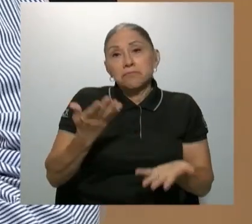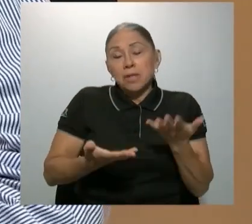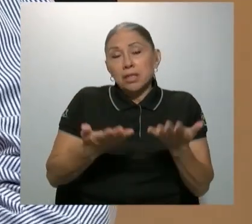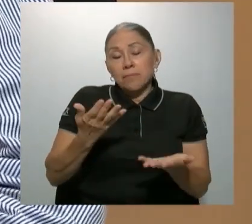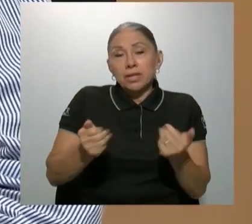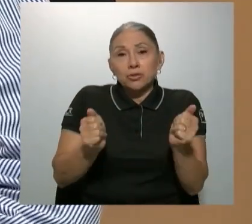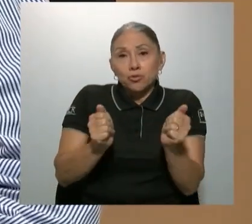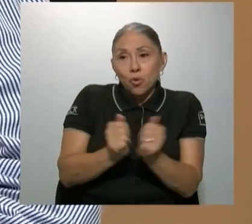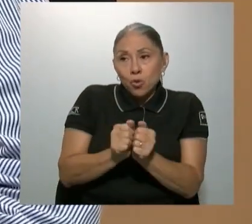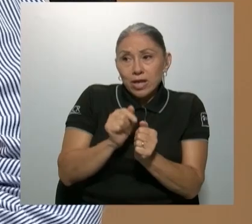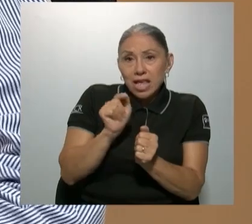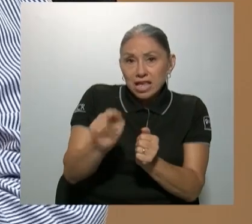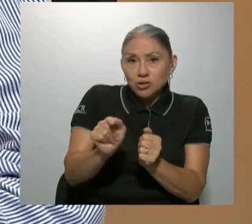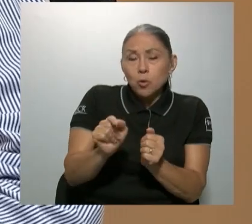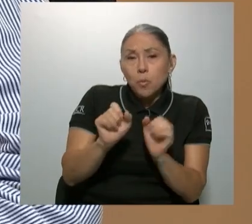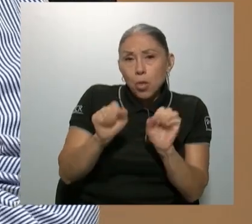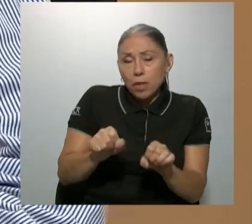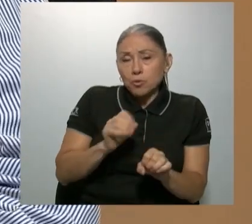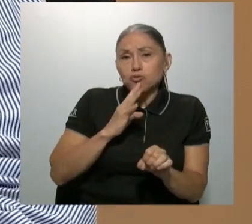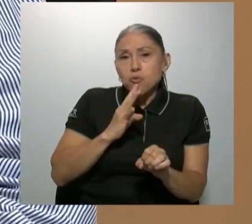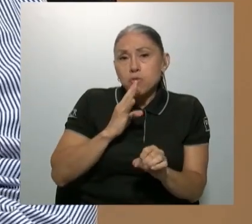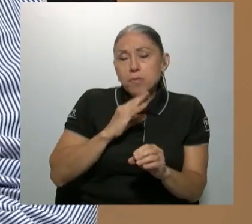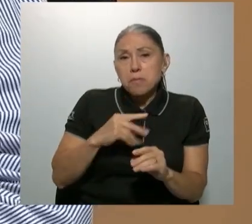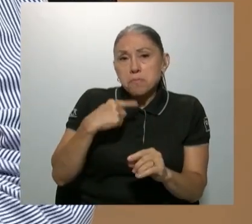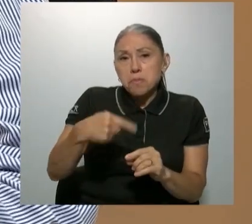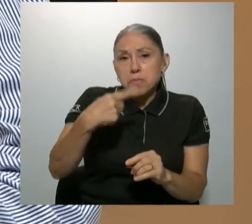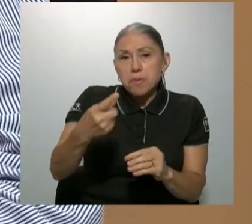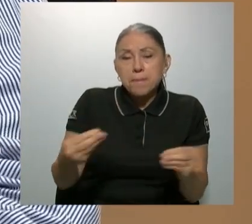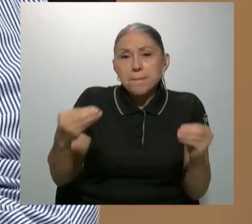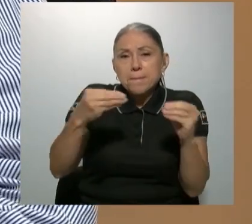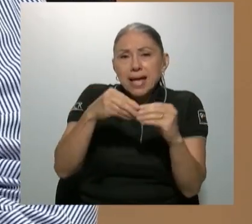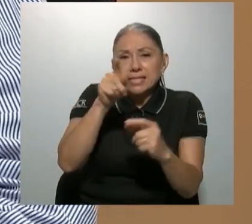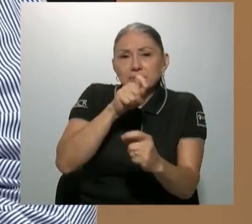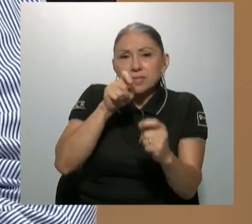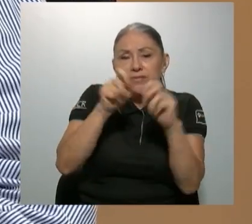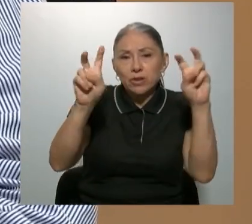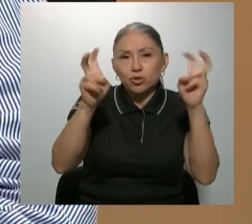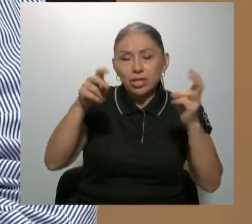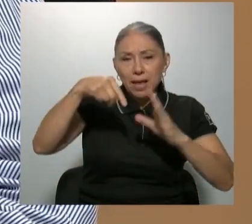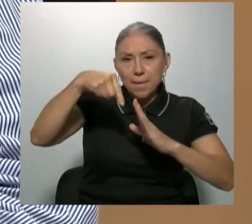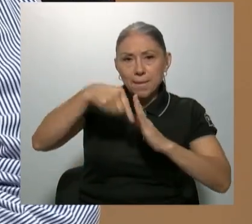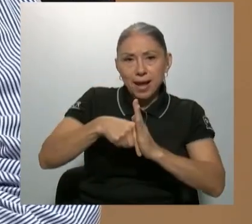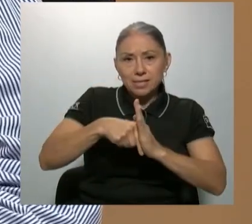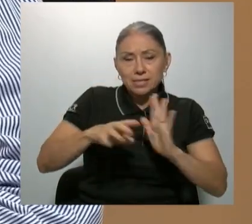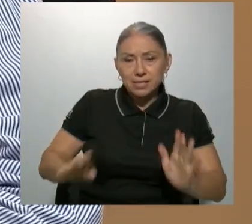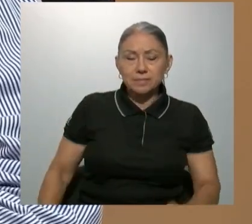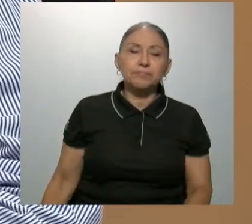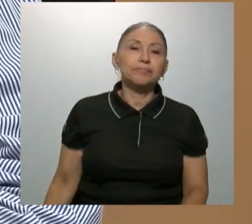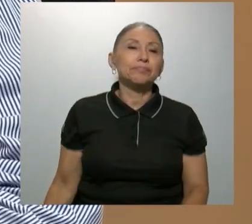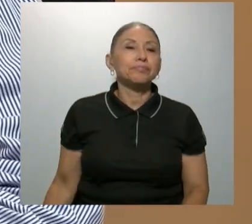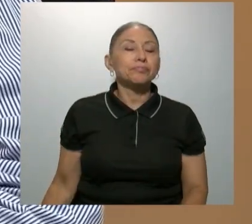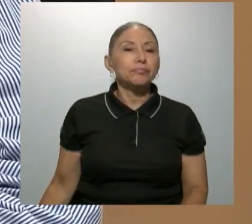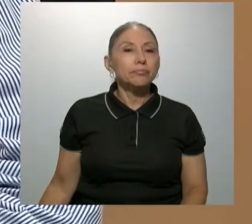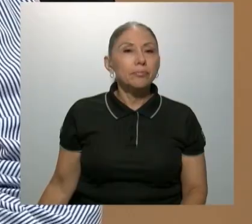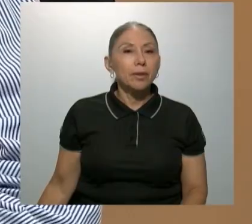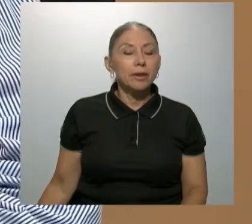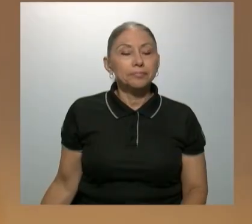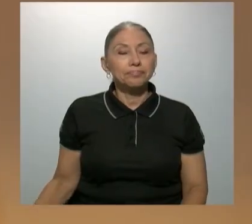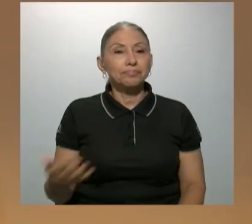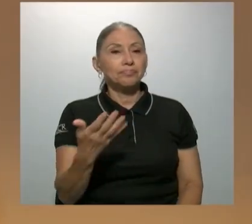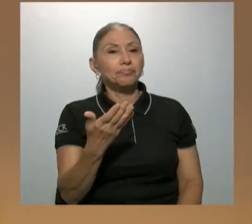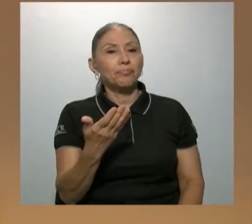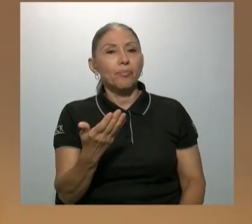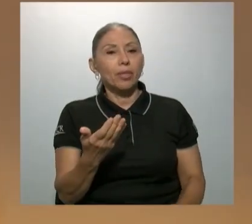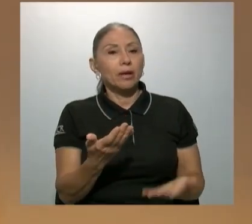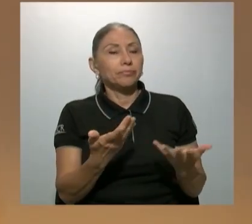de los temas más específicos, pero... Tal vez, don Álvaro, si usted,